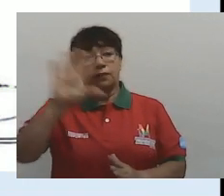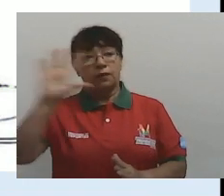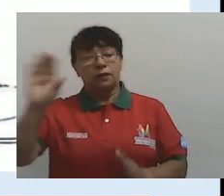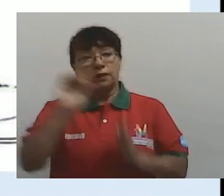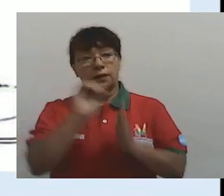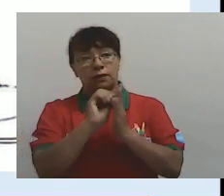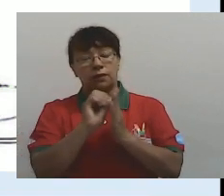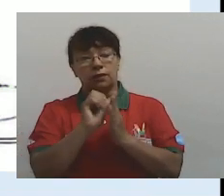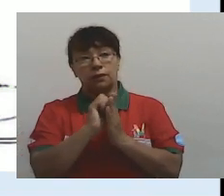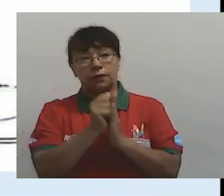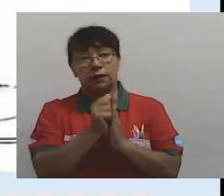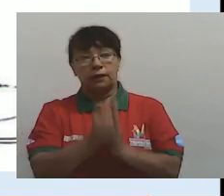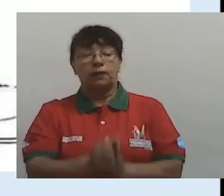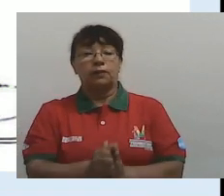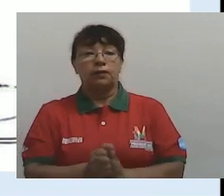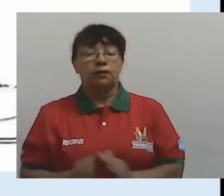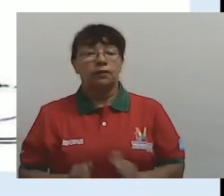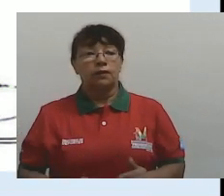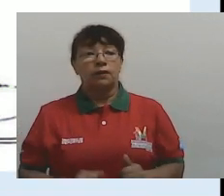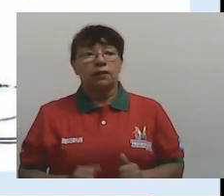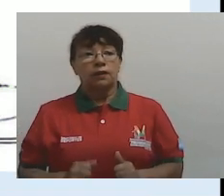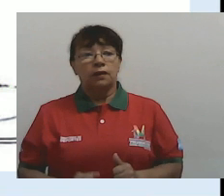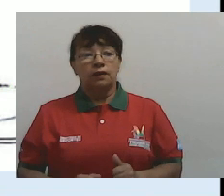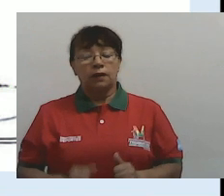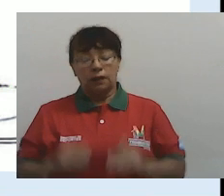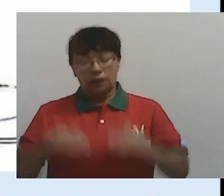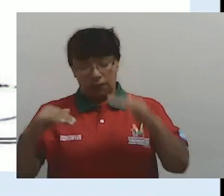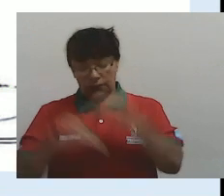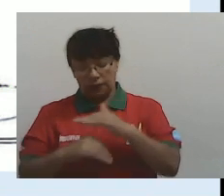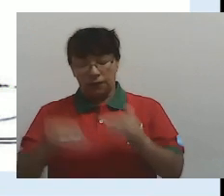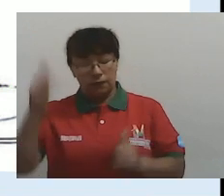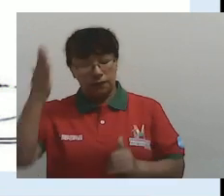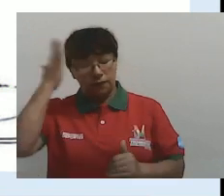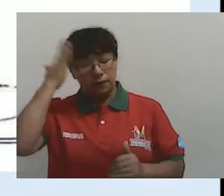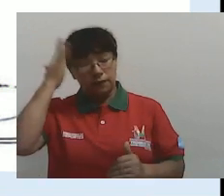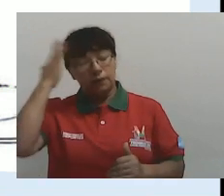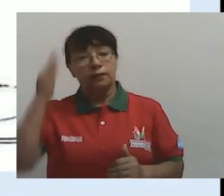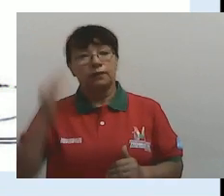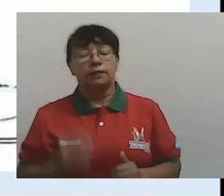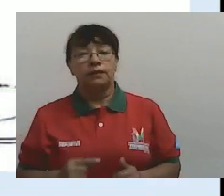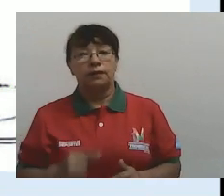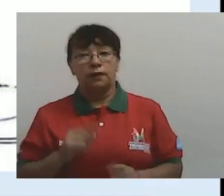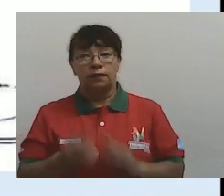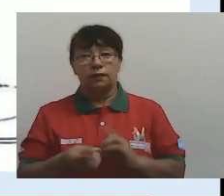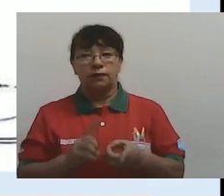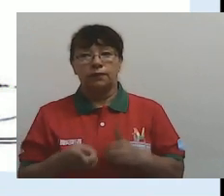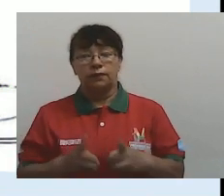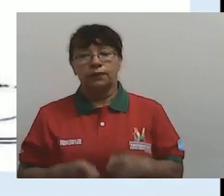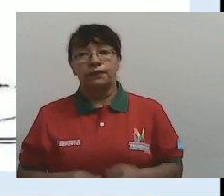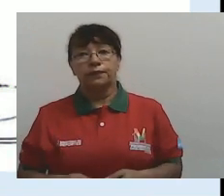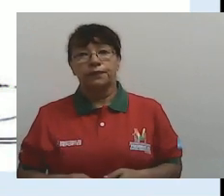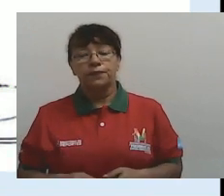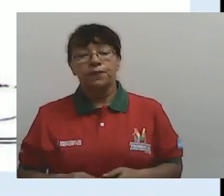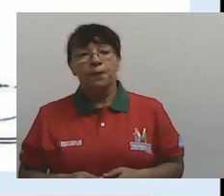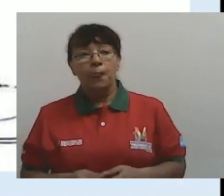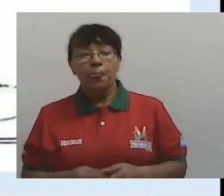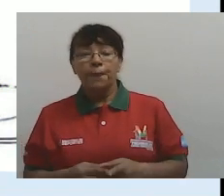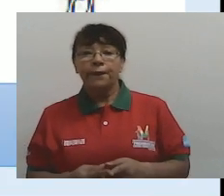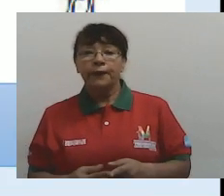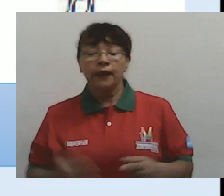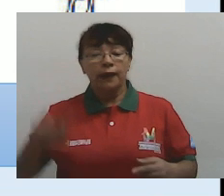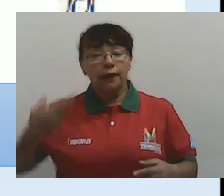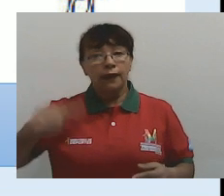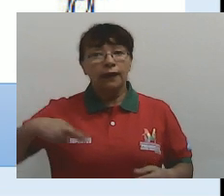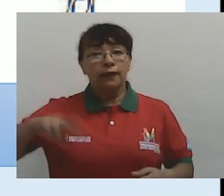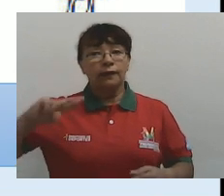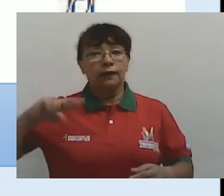centímetros. Eso es lo mínimo, lo básico que tengo que saber de este evento. ¿El relevo de velocidad qué